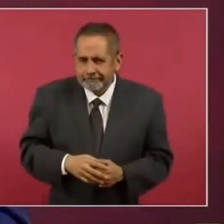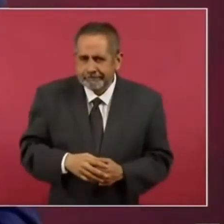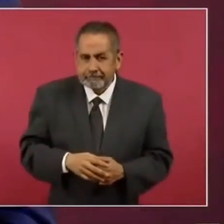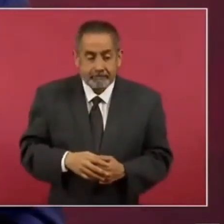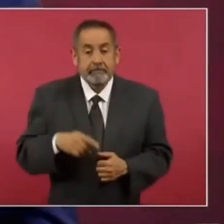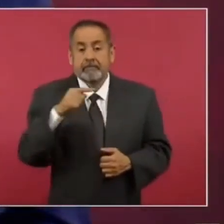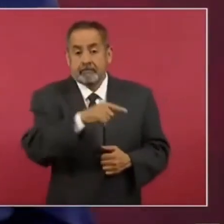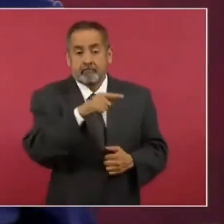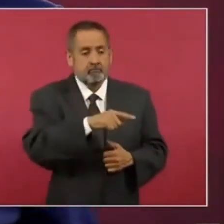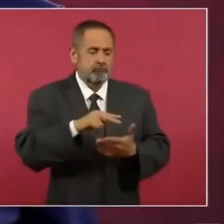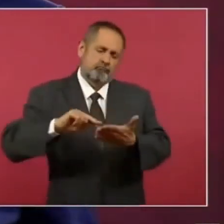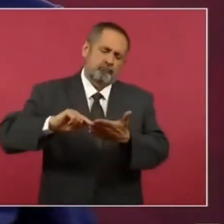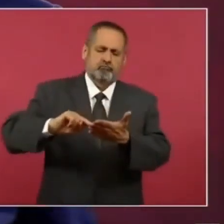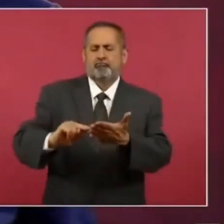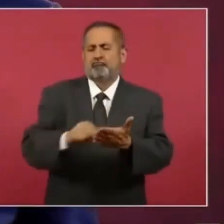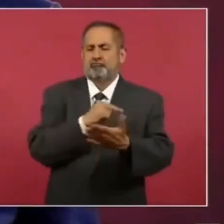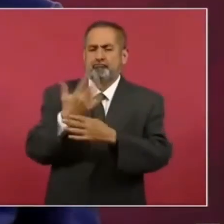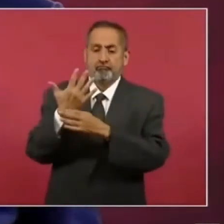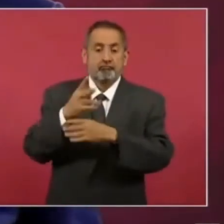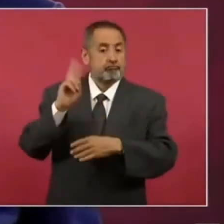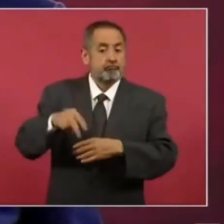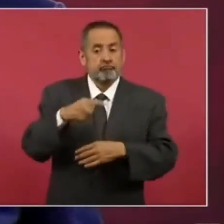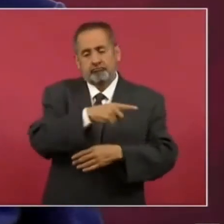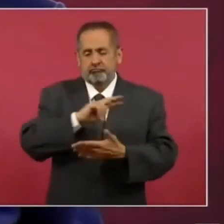que fue el que firmó